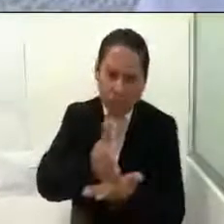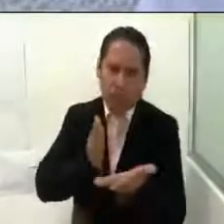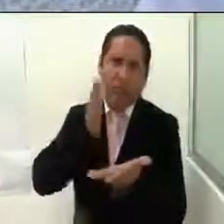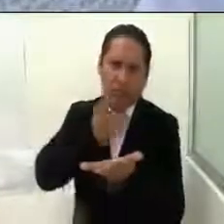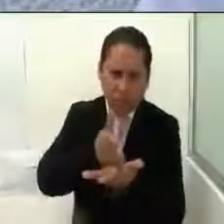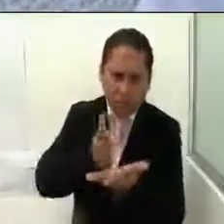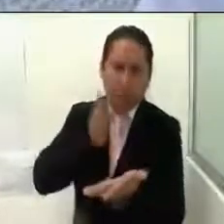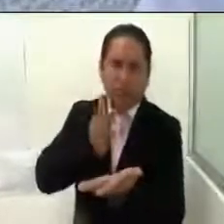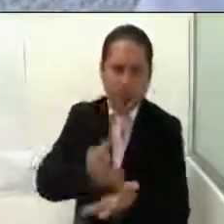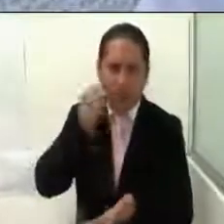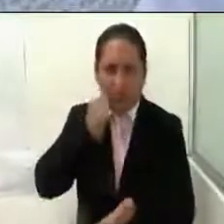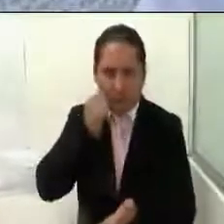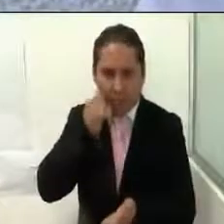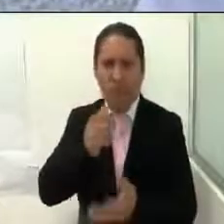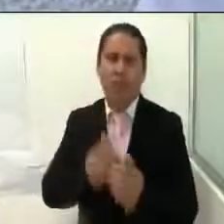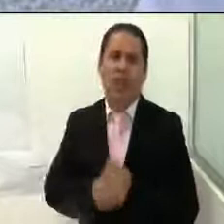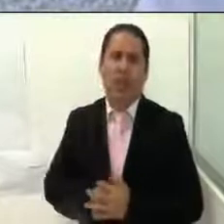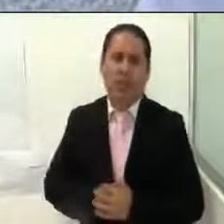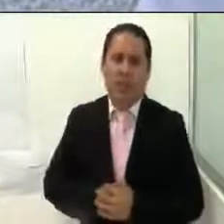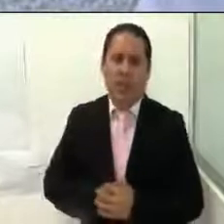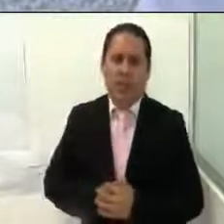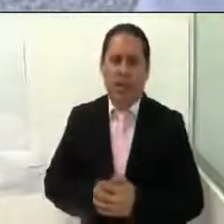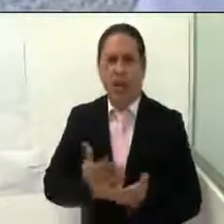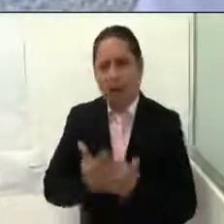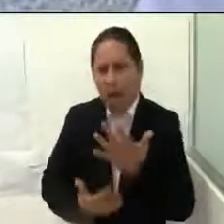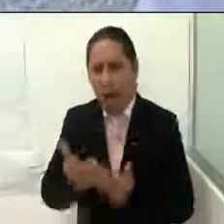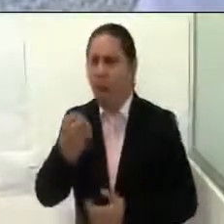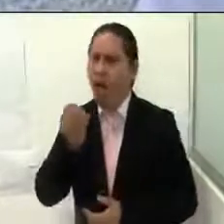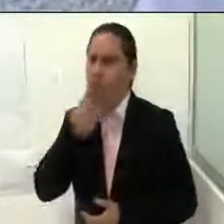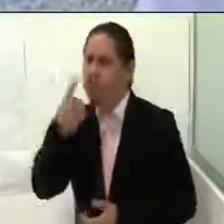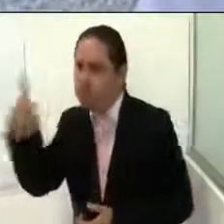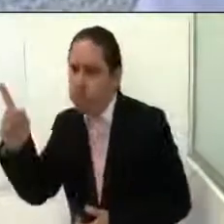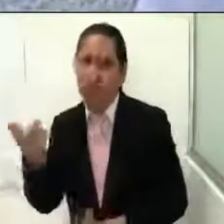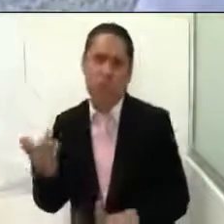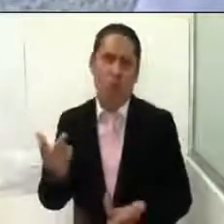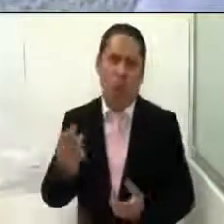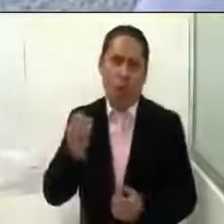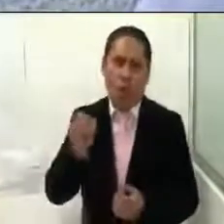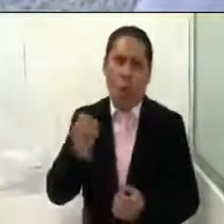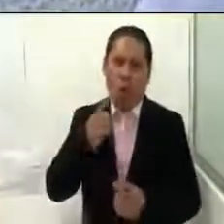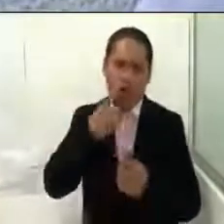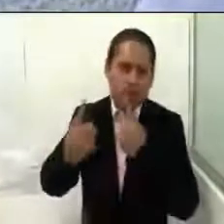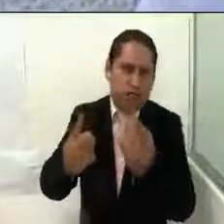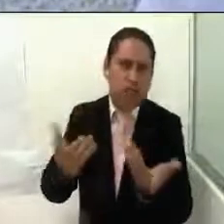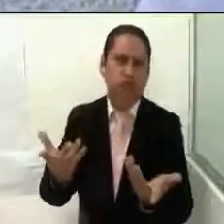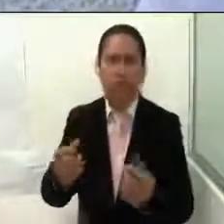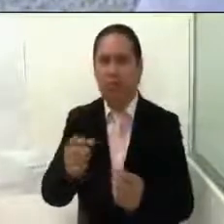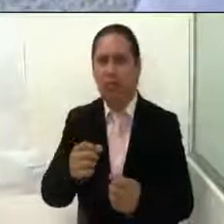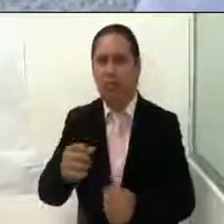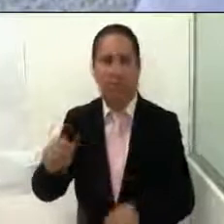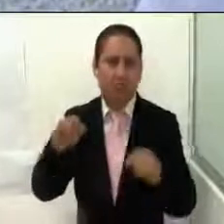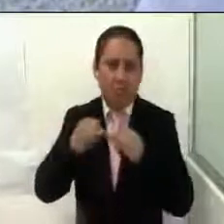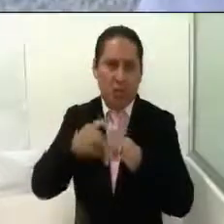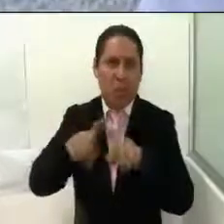tienen que realizar alguna denuncia ante las diferentes instancias de gobierno que